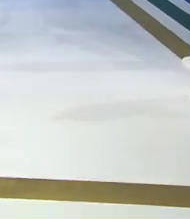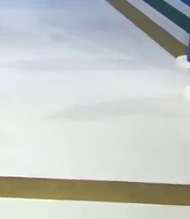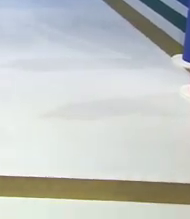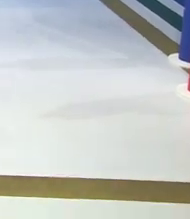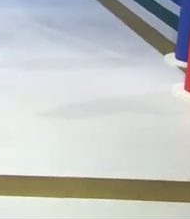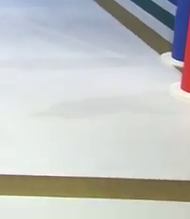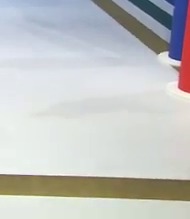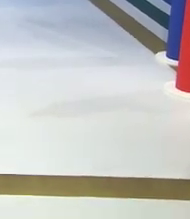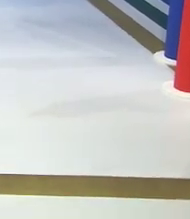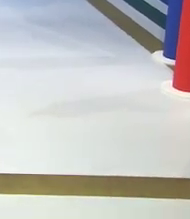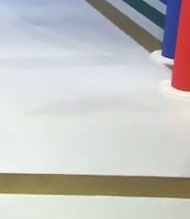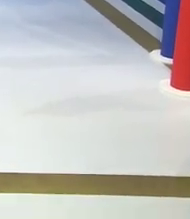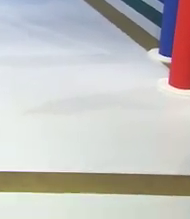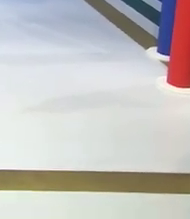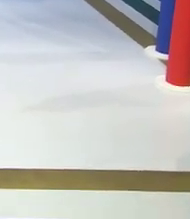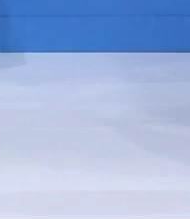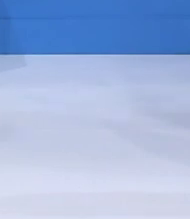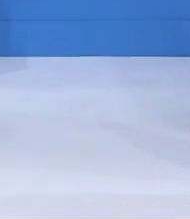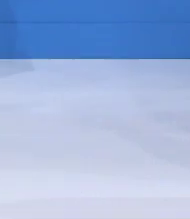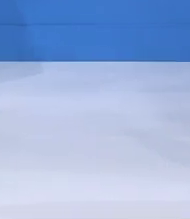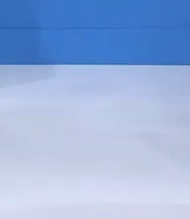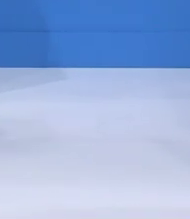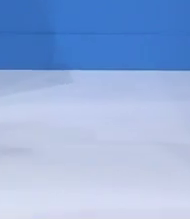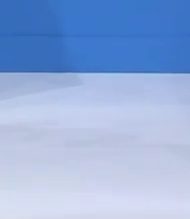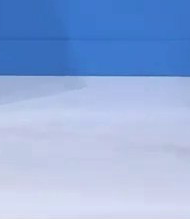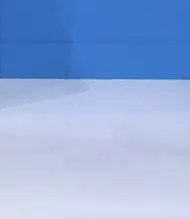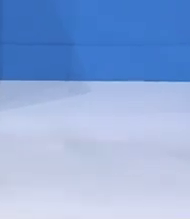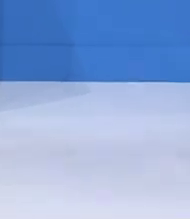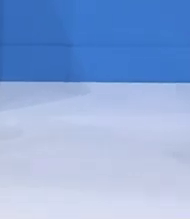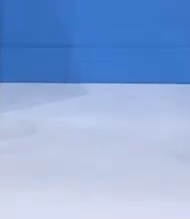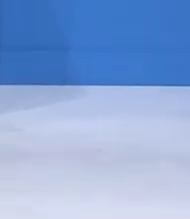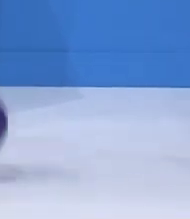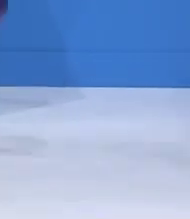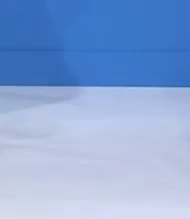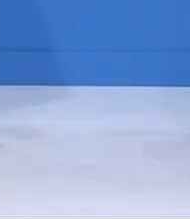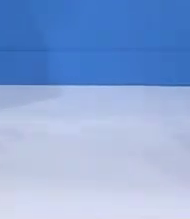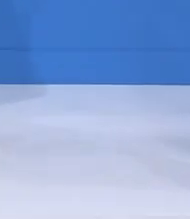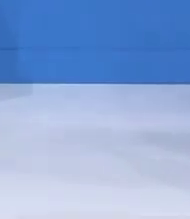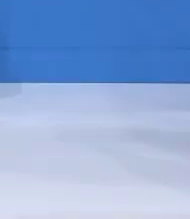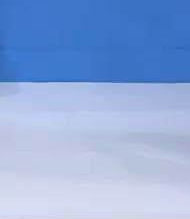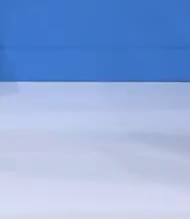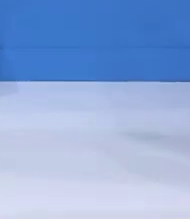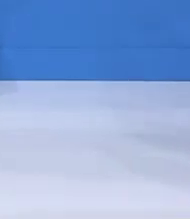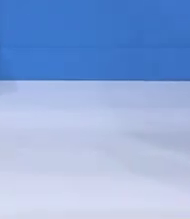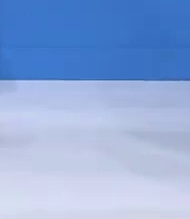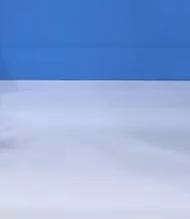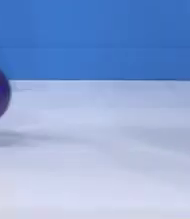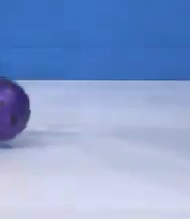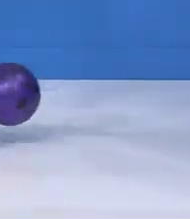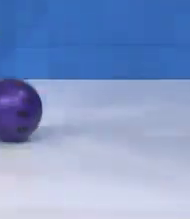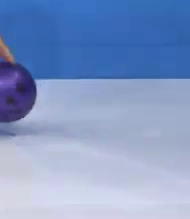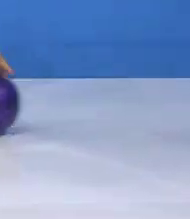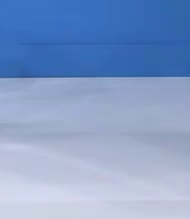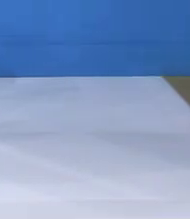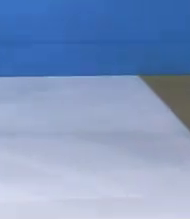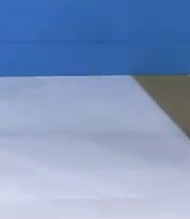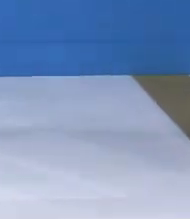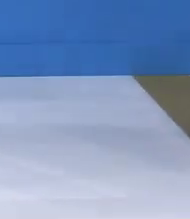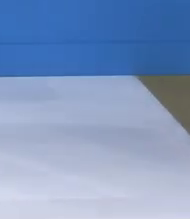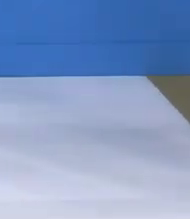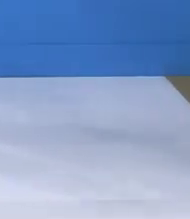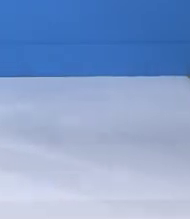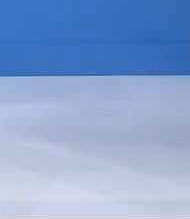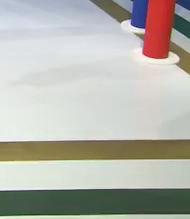mío como eligieron el mío si puede y cuesta trabajo pero si se